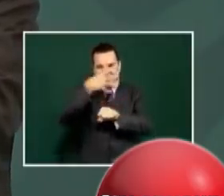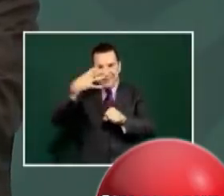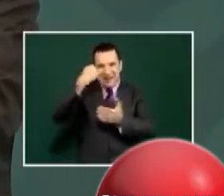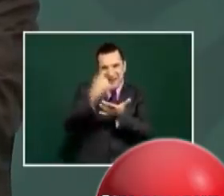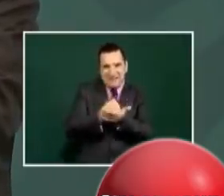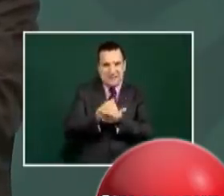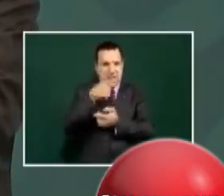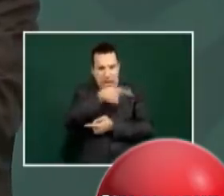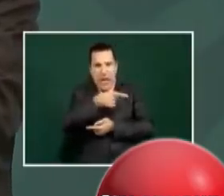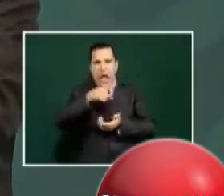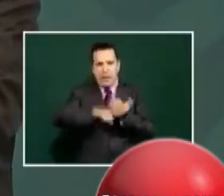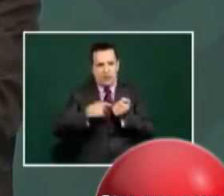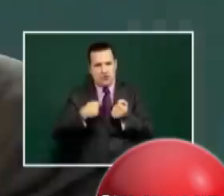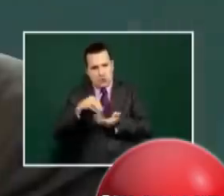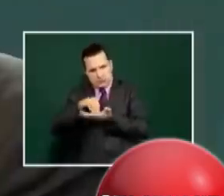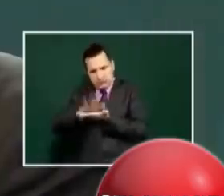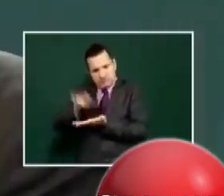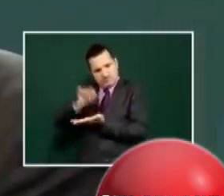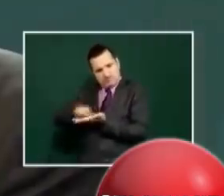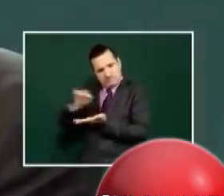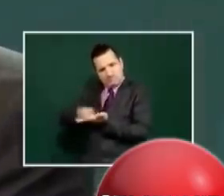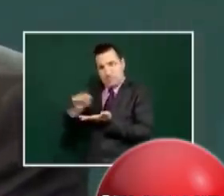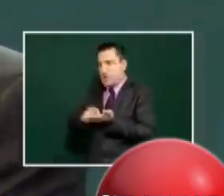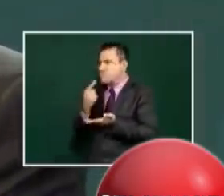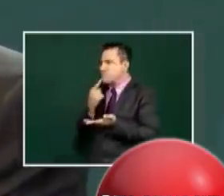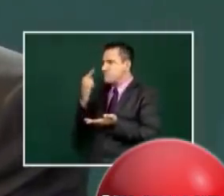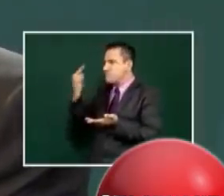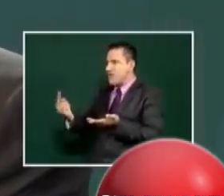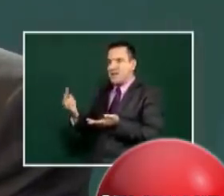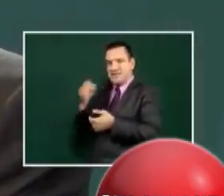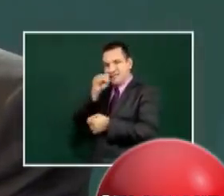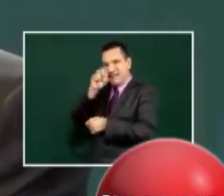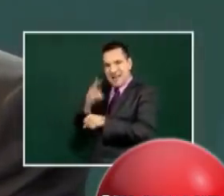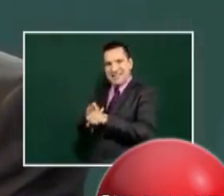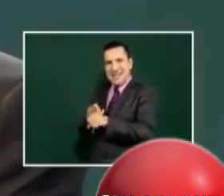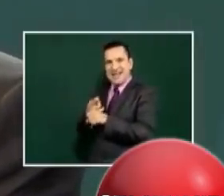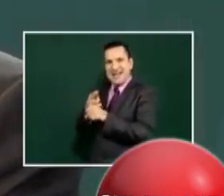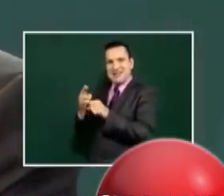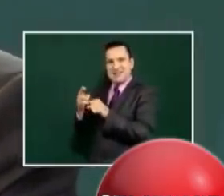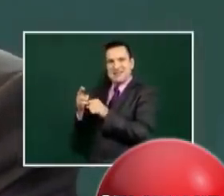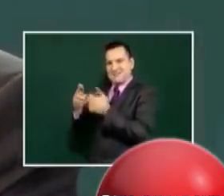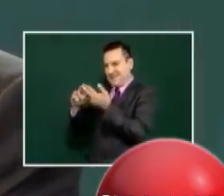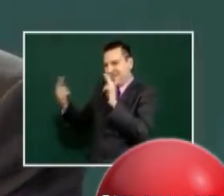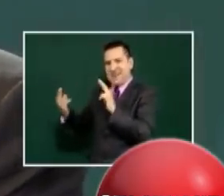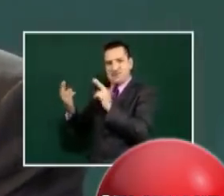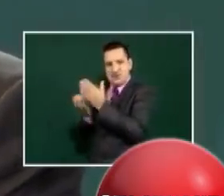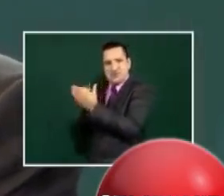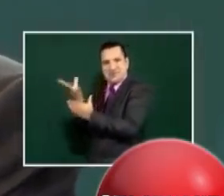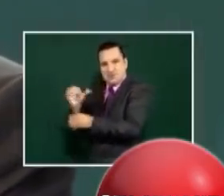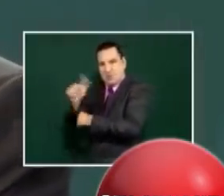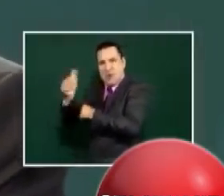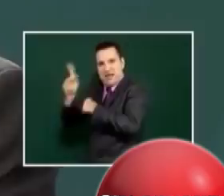voy a pedirle al secretario de Relaciones Exteriores, Marcelo Ebrard, que